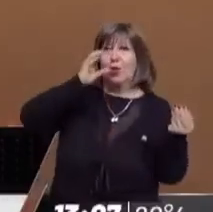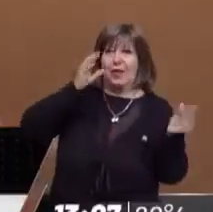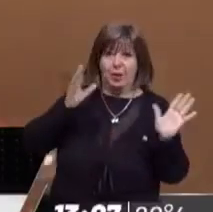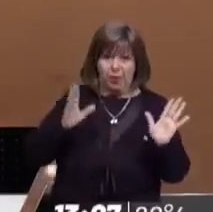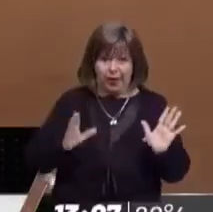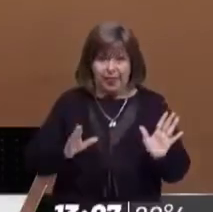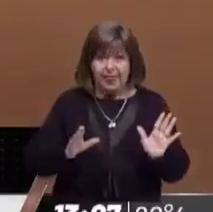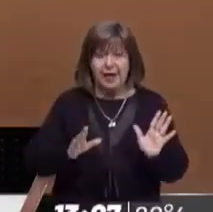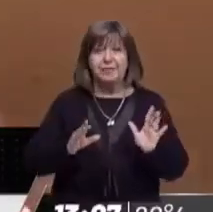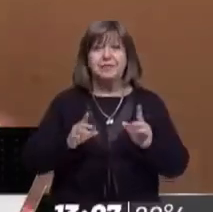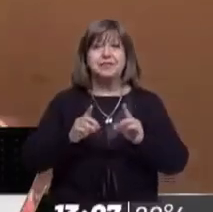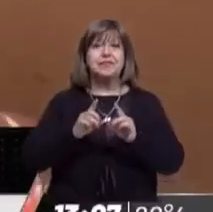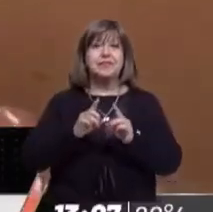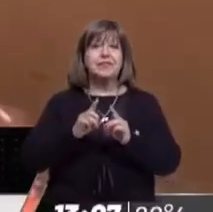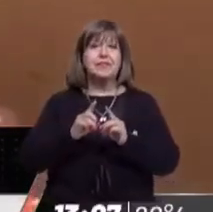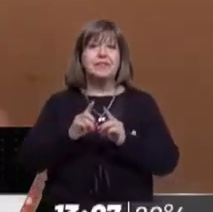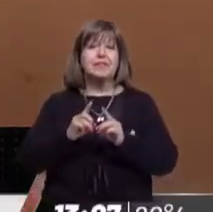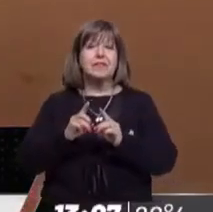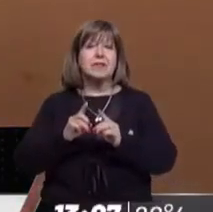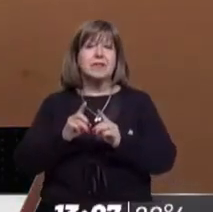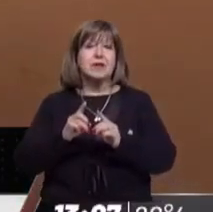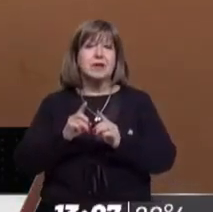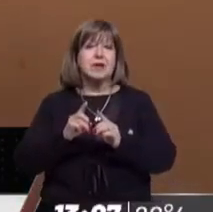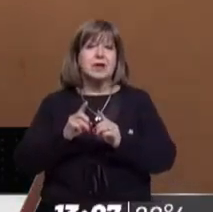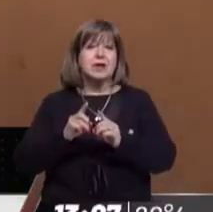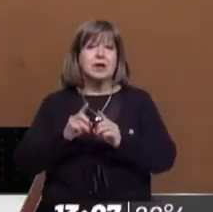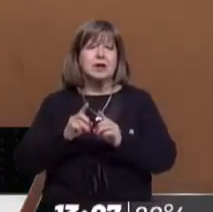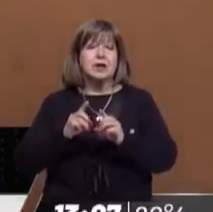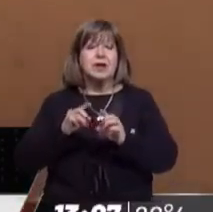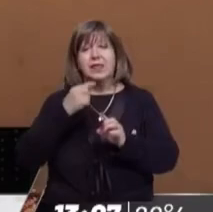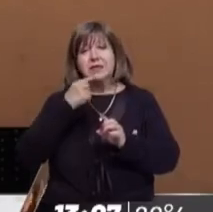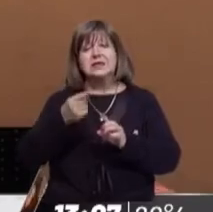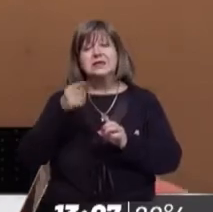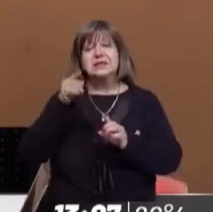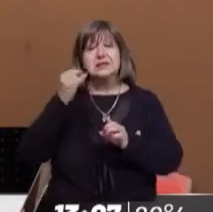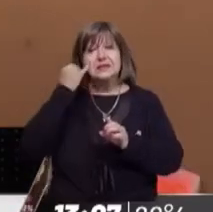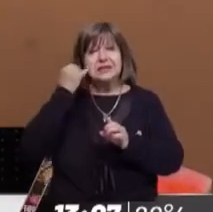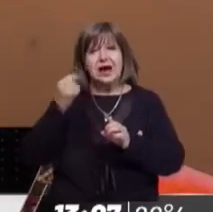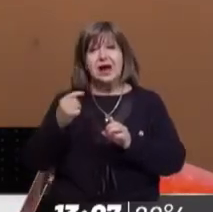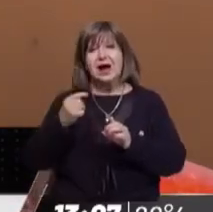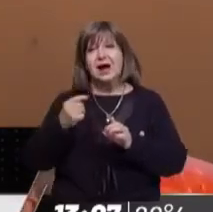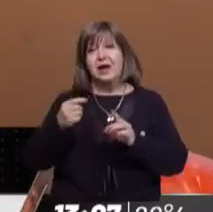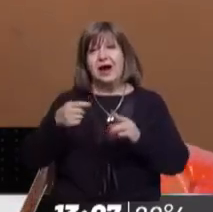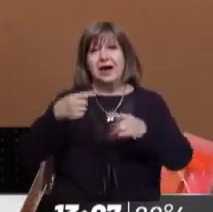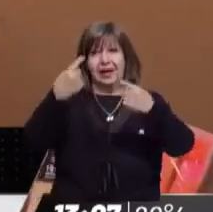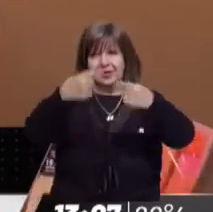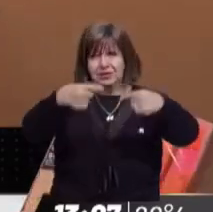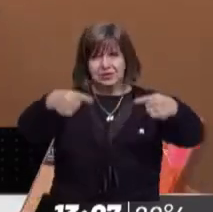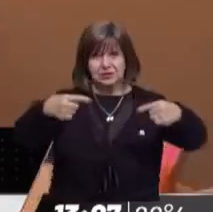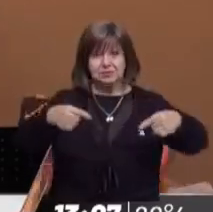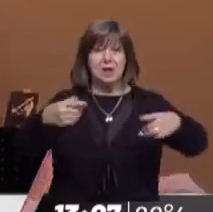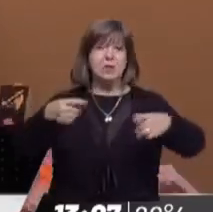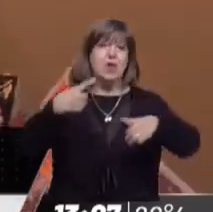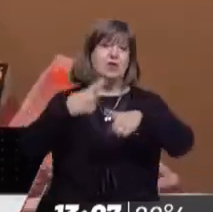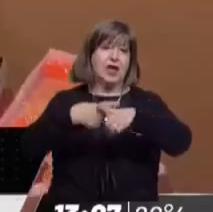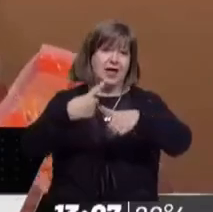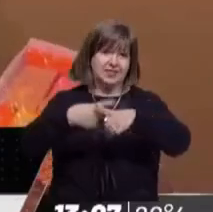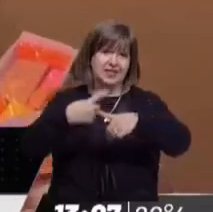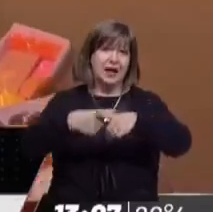nada yo quiero contarles de que acá hay diversidad de chocolates, porque todos los chocolateros que vamos a estar en la fiesta del